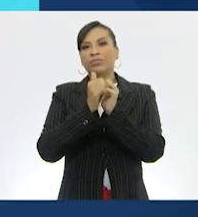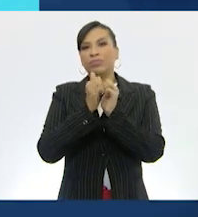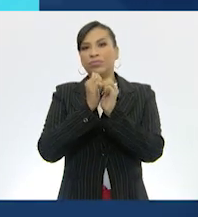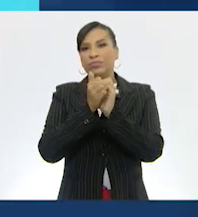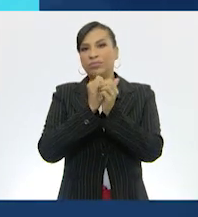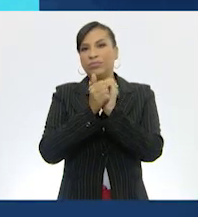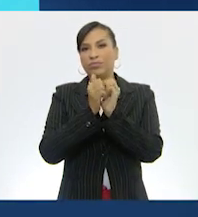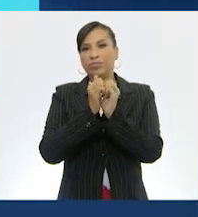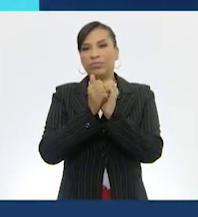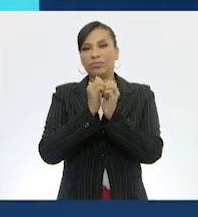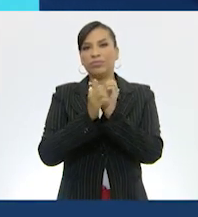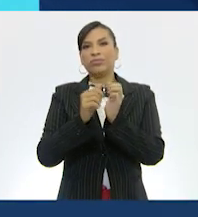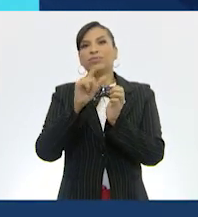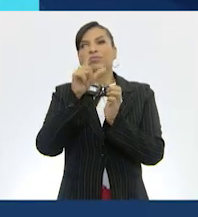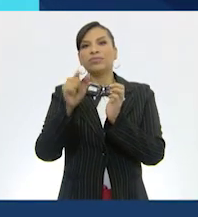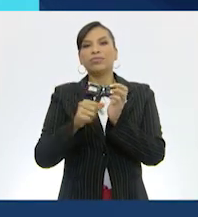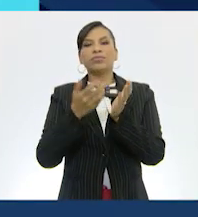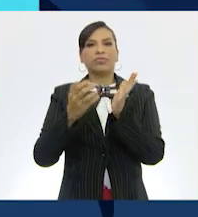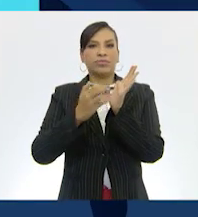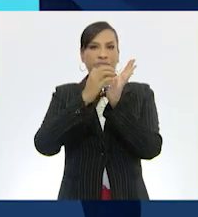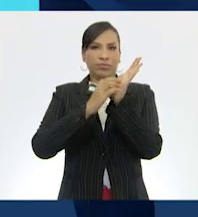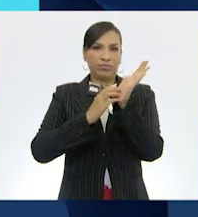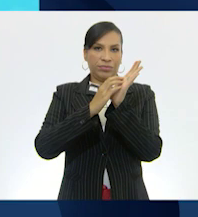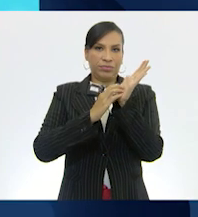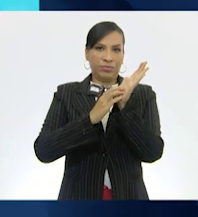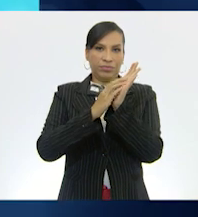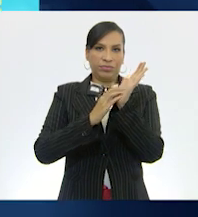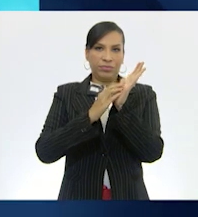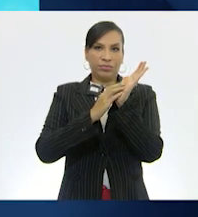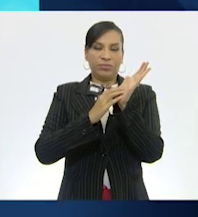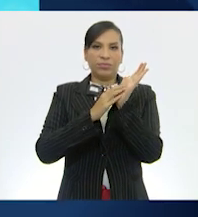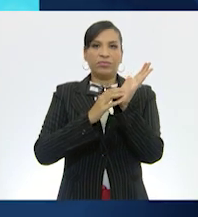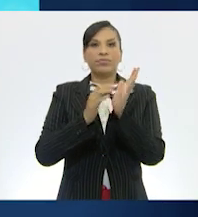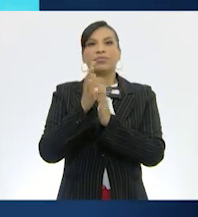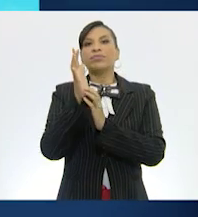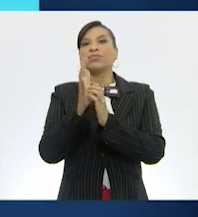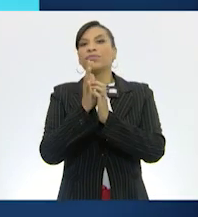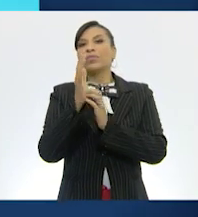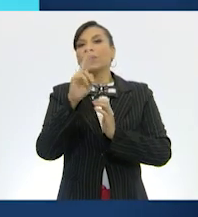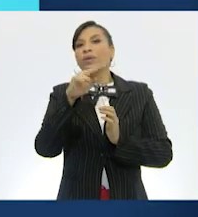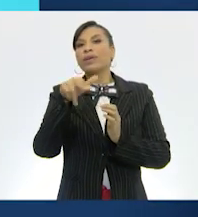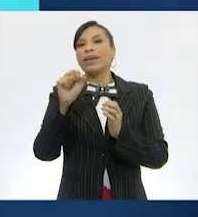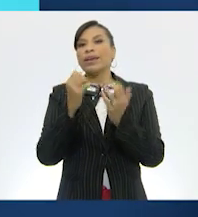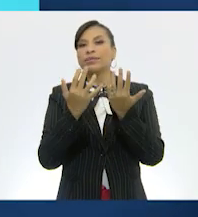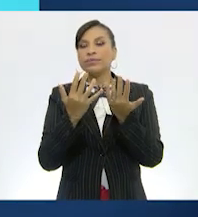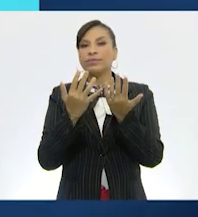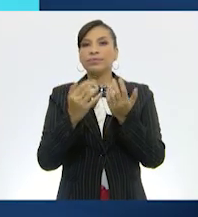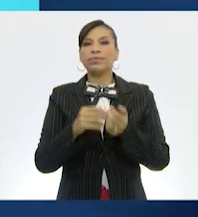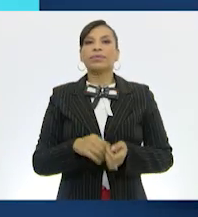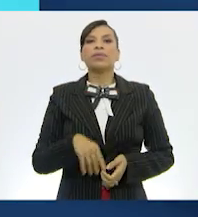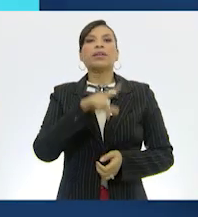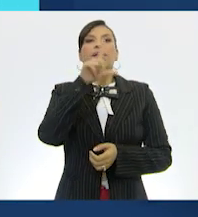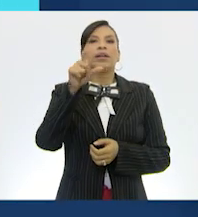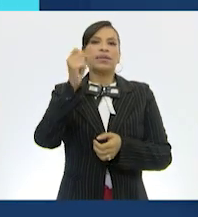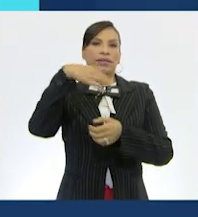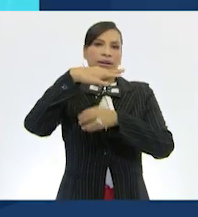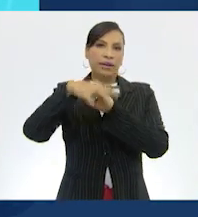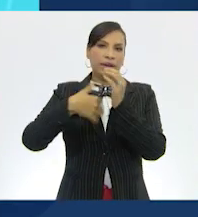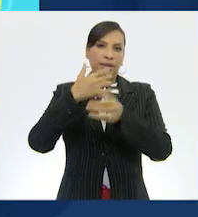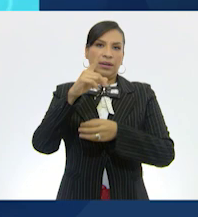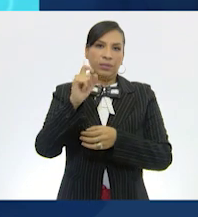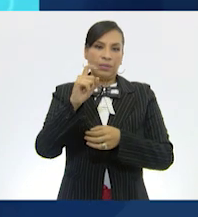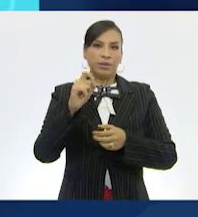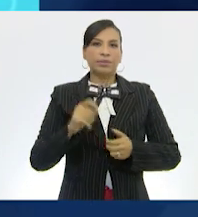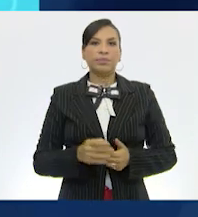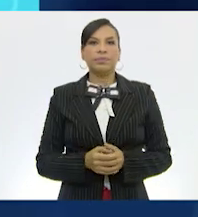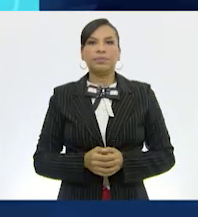dedos. Ahora haz como que rasguñas la palma de tus manos para lavar tus uñas. Enjuaga tus manos con